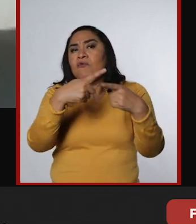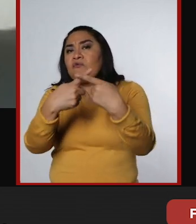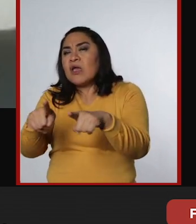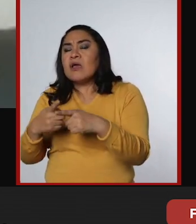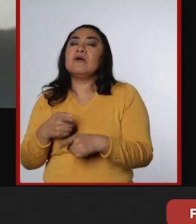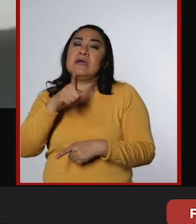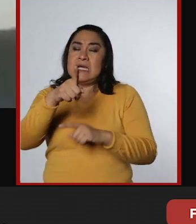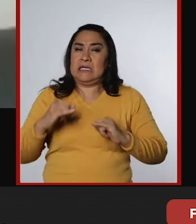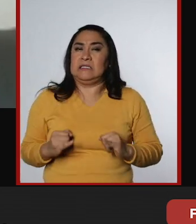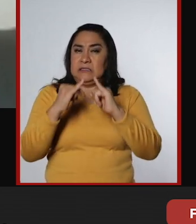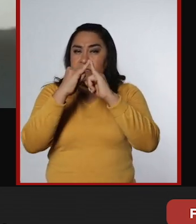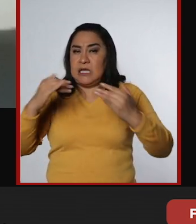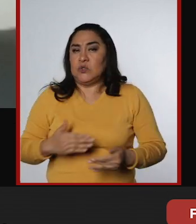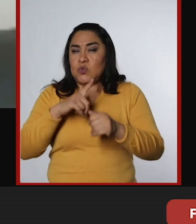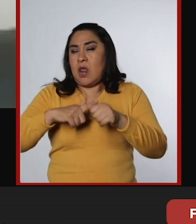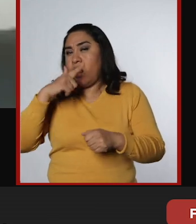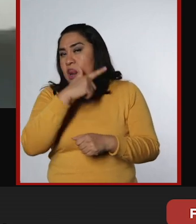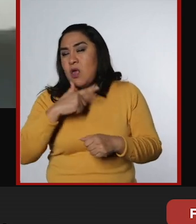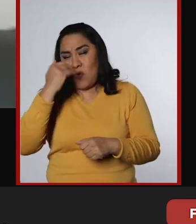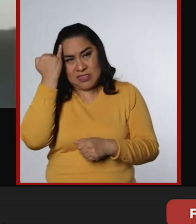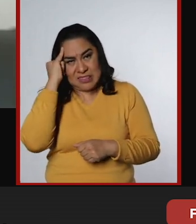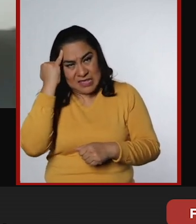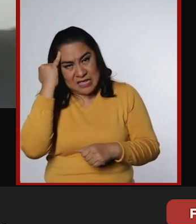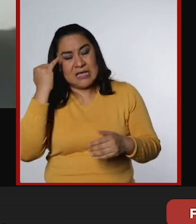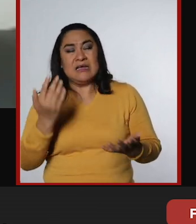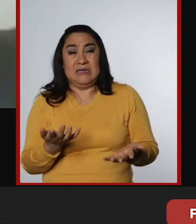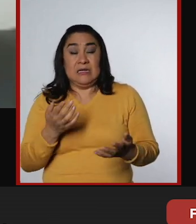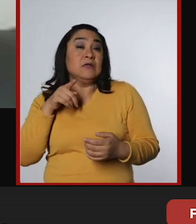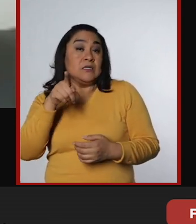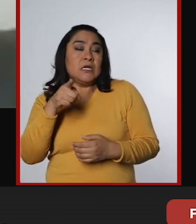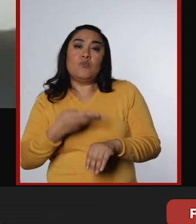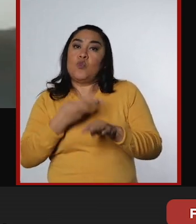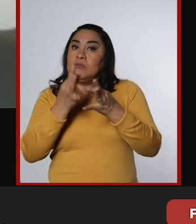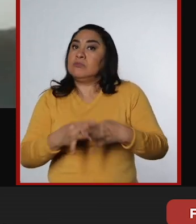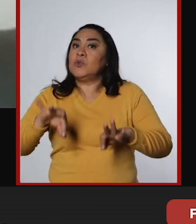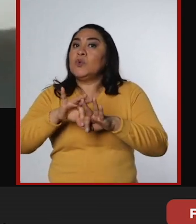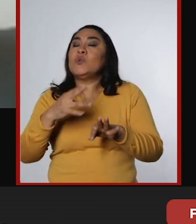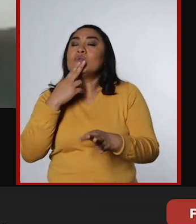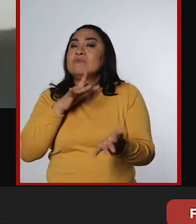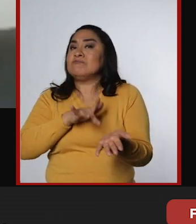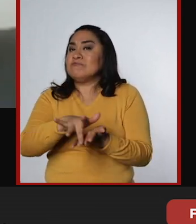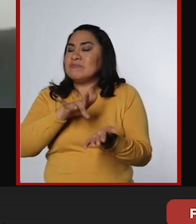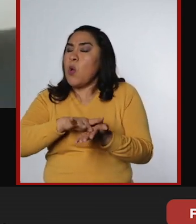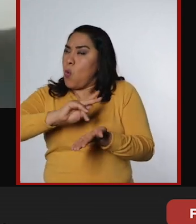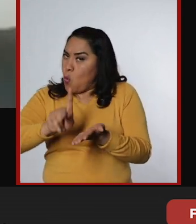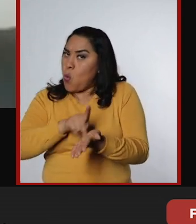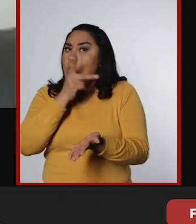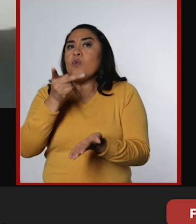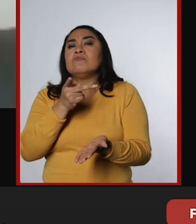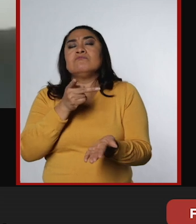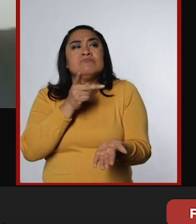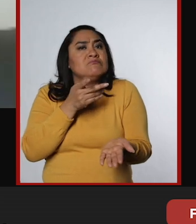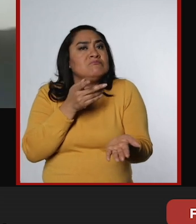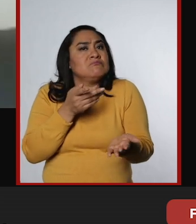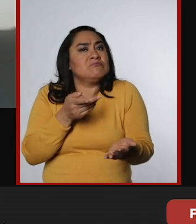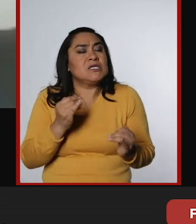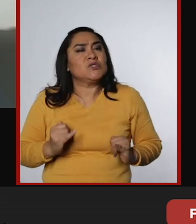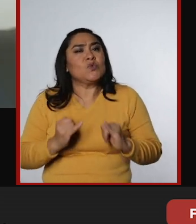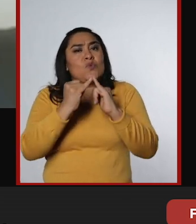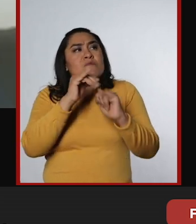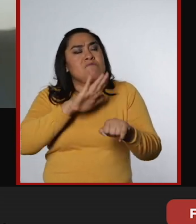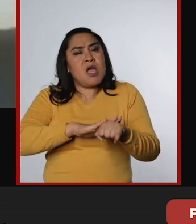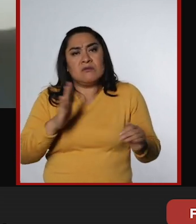El Instituto Nacional de Lenguas Indígenas, por ejemplo, es un paso importante en la reivindicación institucional en